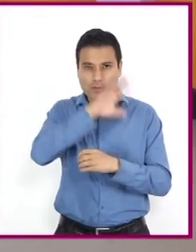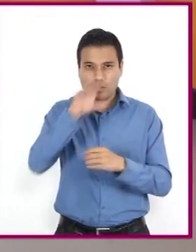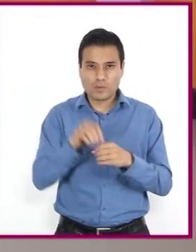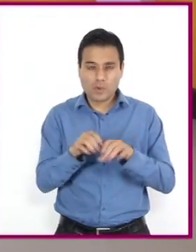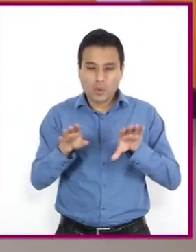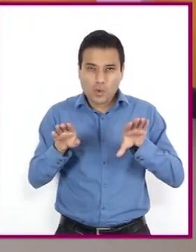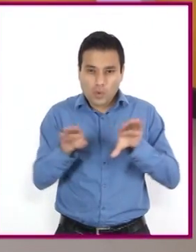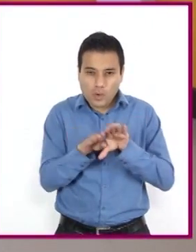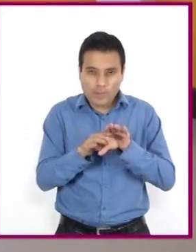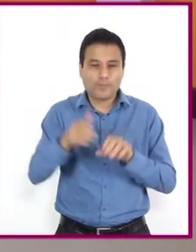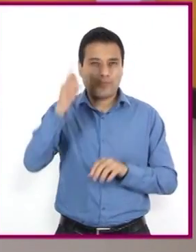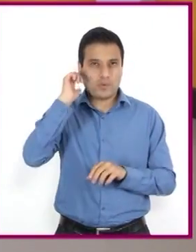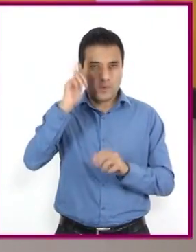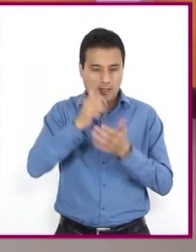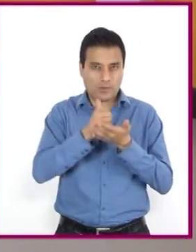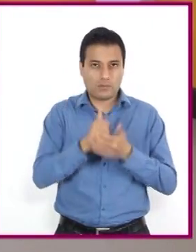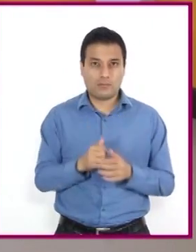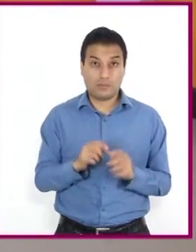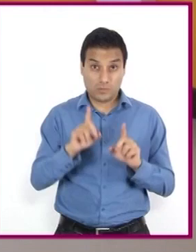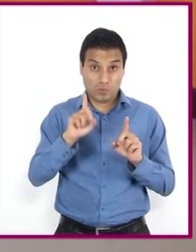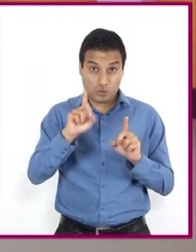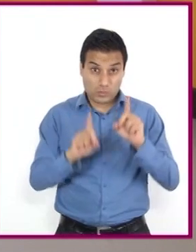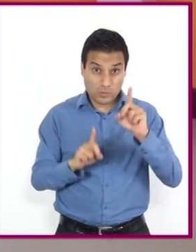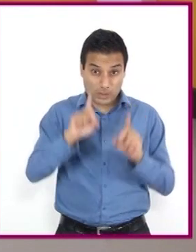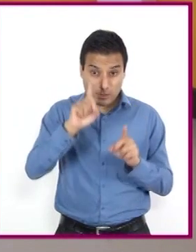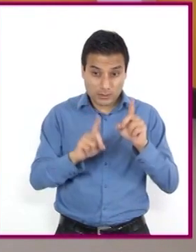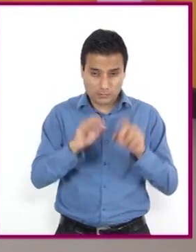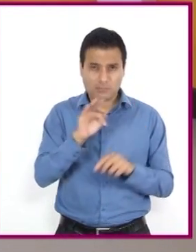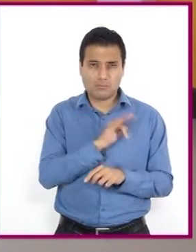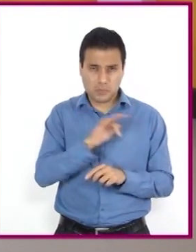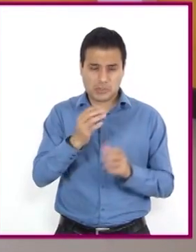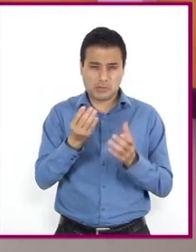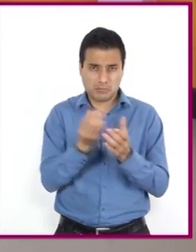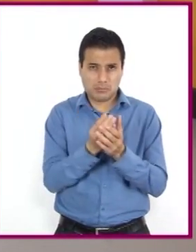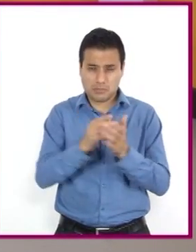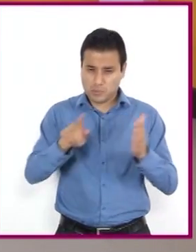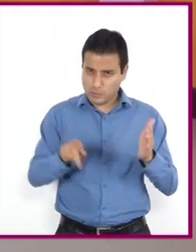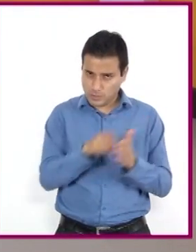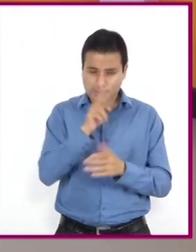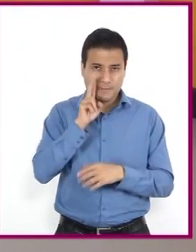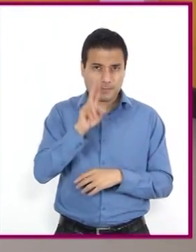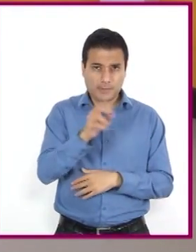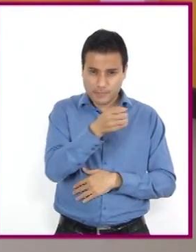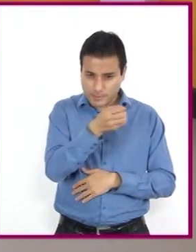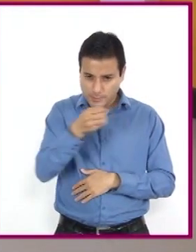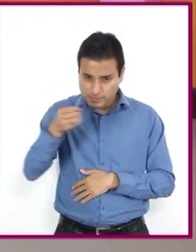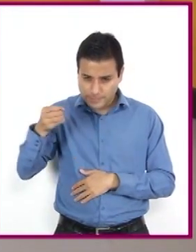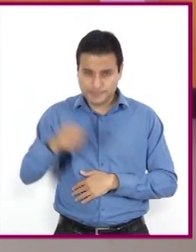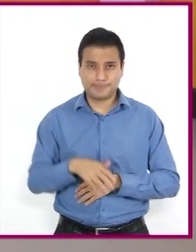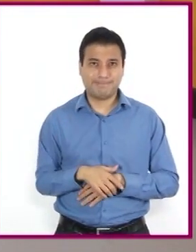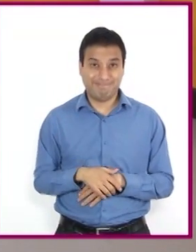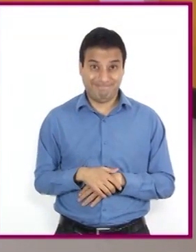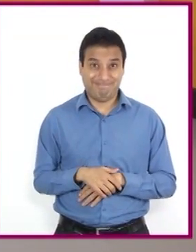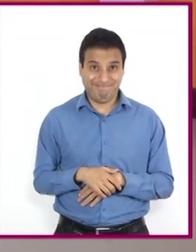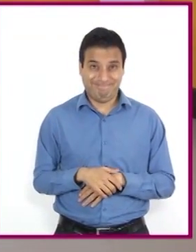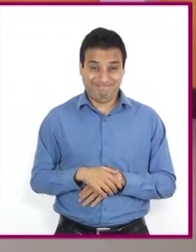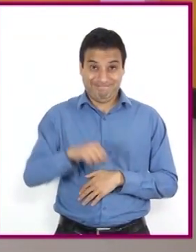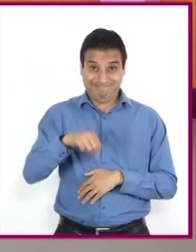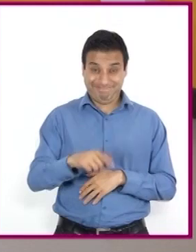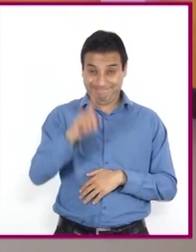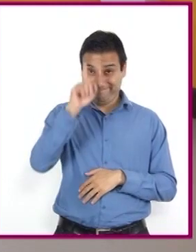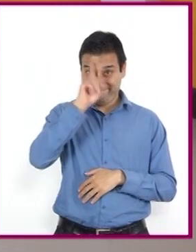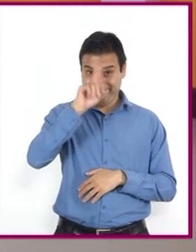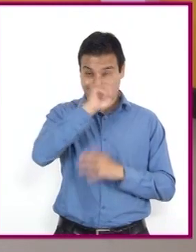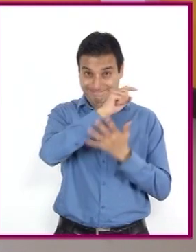enteros. Si les quedaron dudas, pueden volver a ver esta sesión y repasar los argumentos que utilizamos